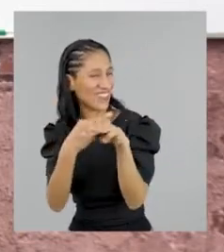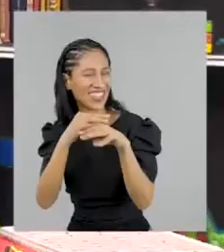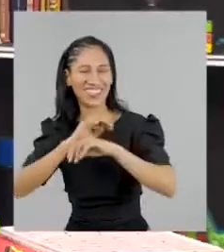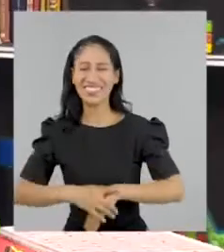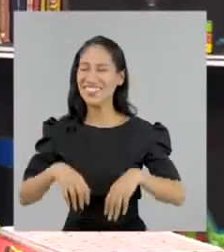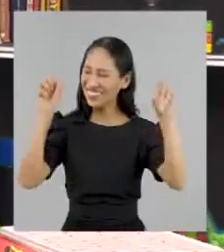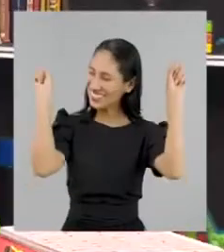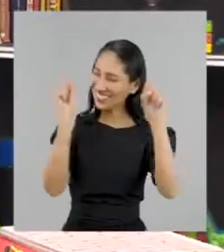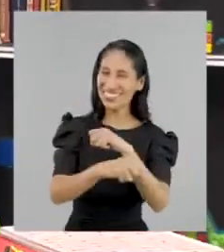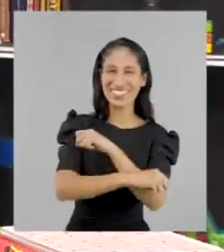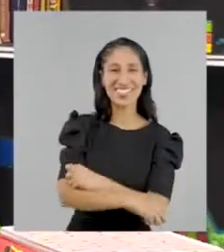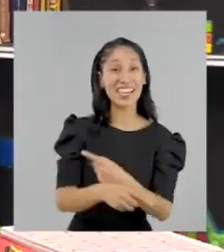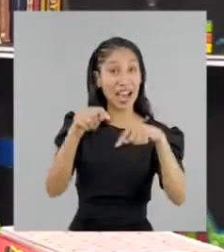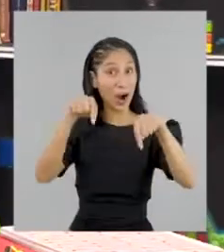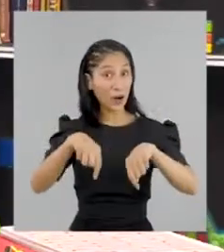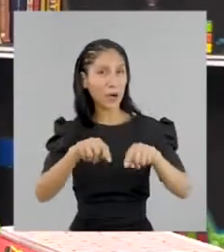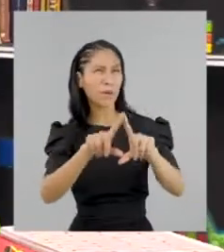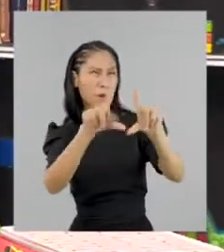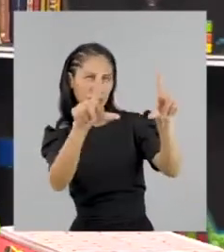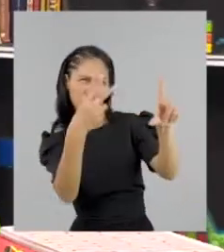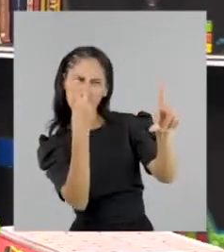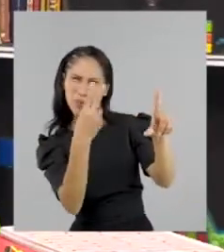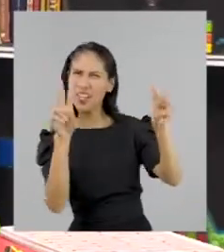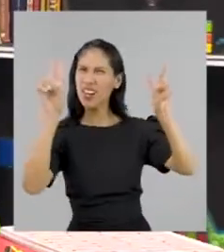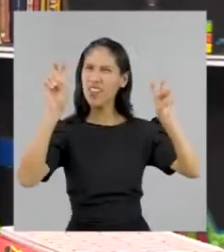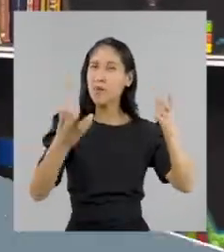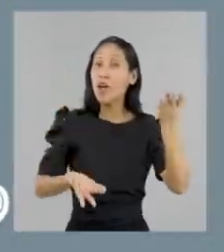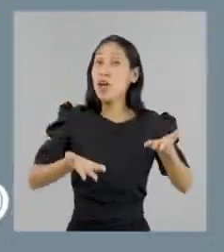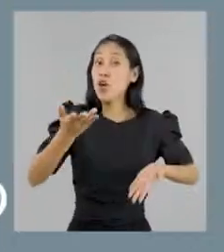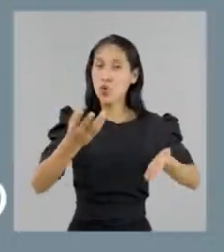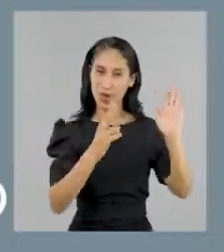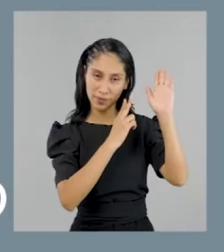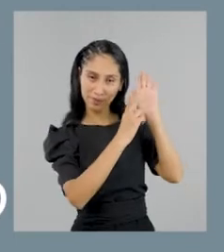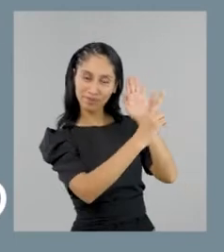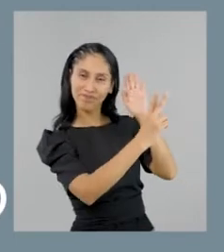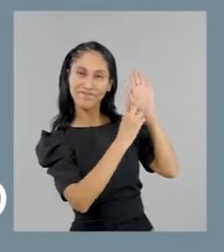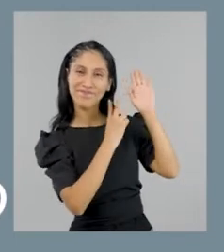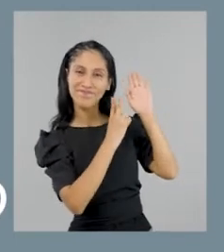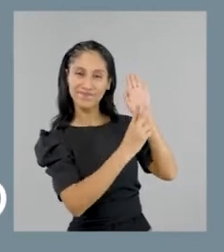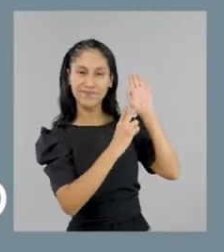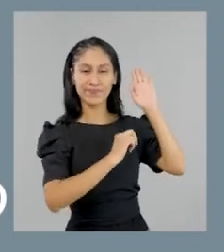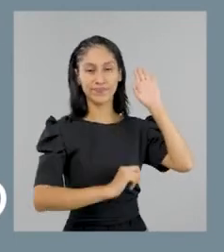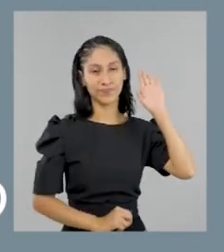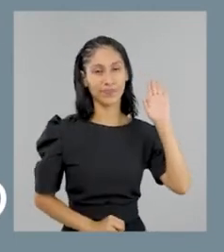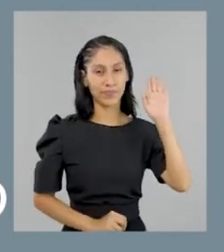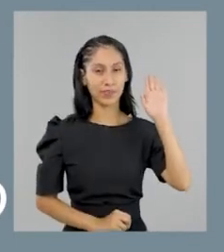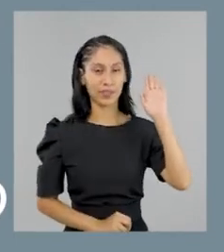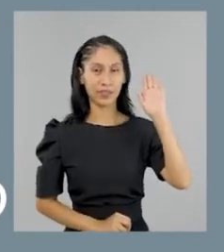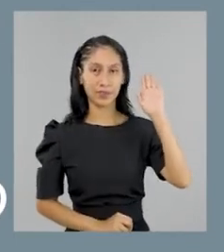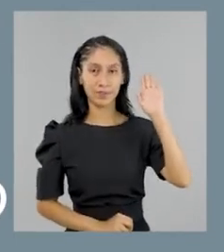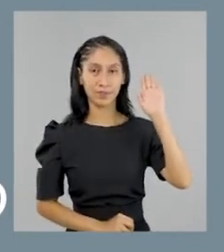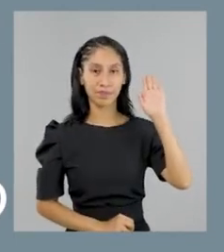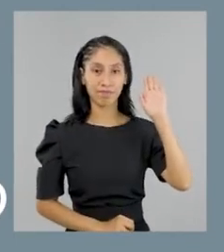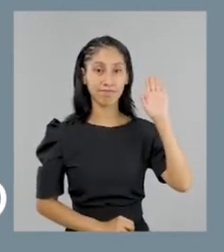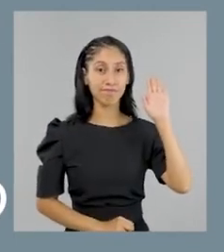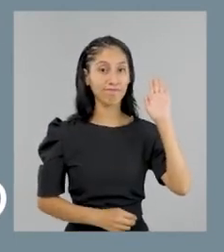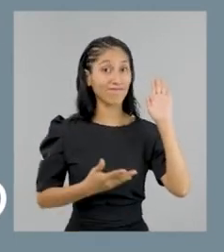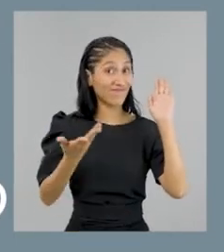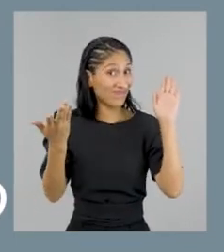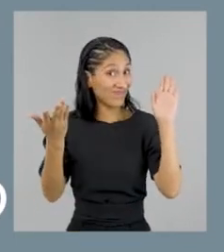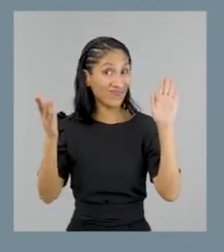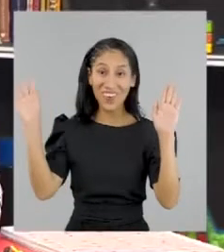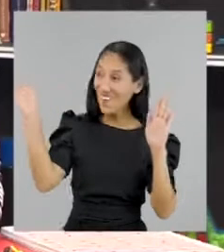matemático. Así es. El día de hoy centraremos nuestra atención en las funciones trigonométricas seno y